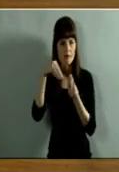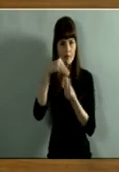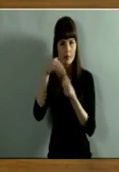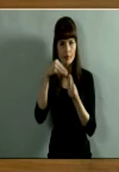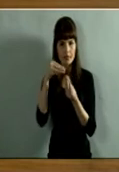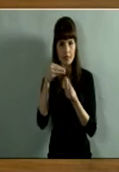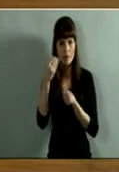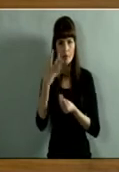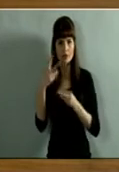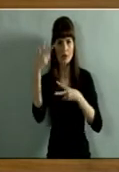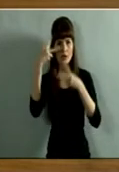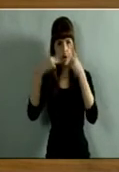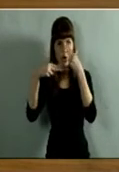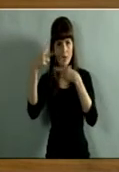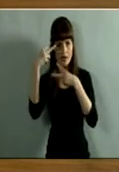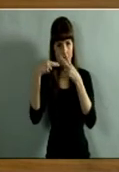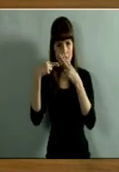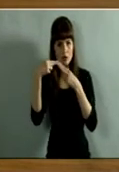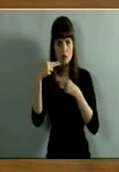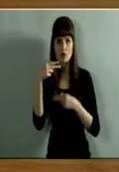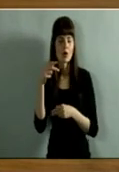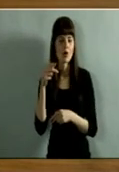Tenés un problema de glaucoma, presión ocular.